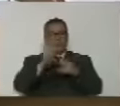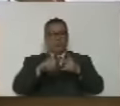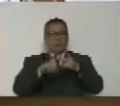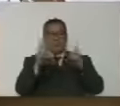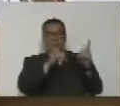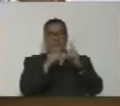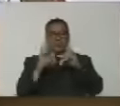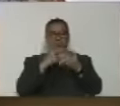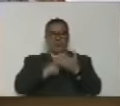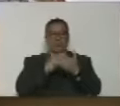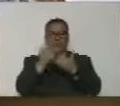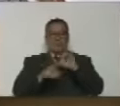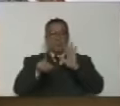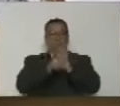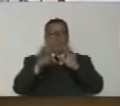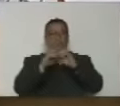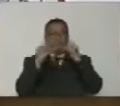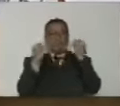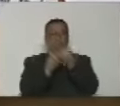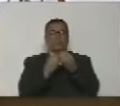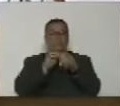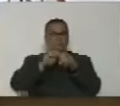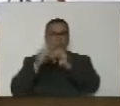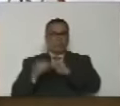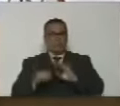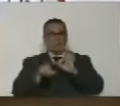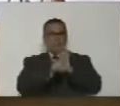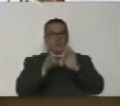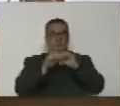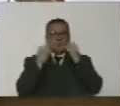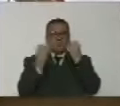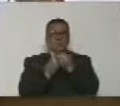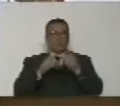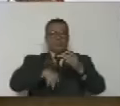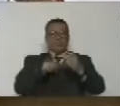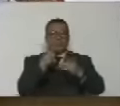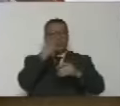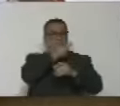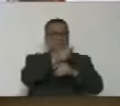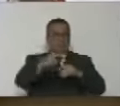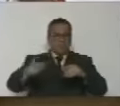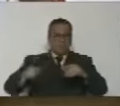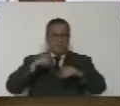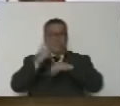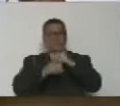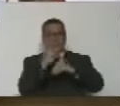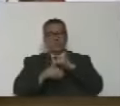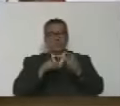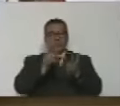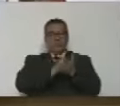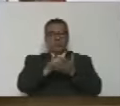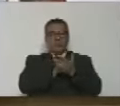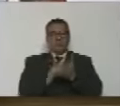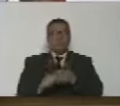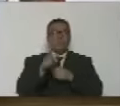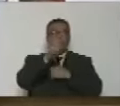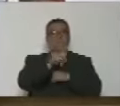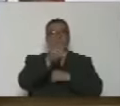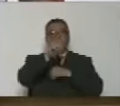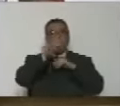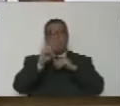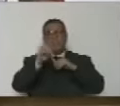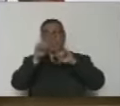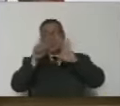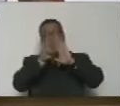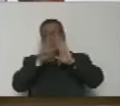segunda discusión del proyecto de ley orgánica de reforma de ley orgánica del Poder Popular, de conformidad con lo establecido en el artículo